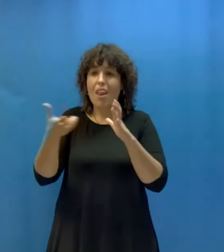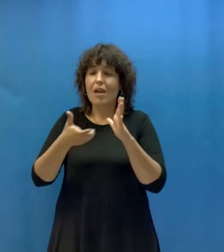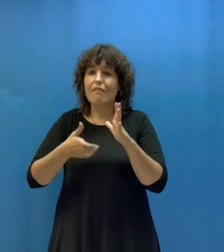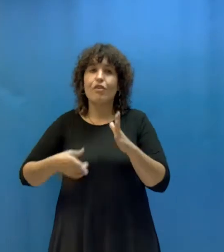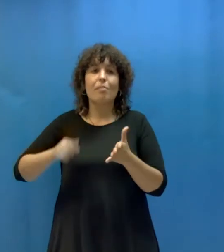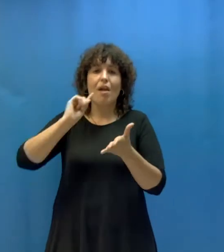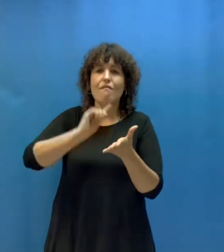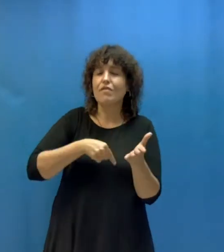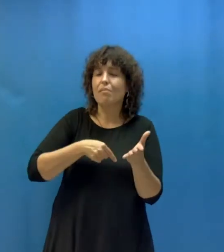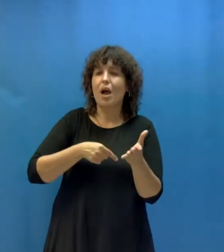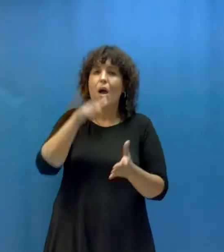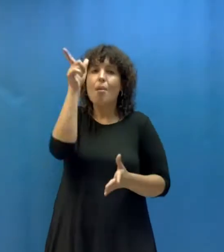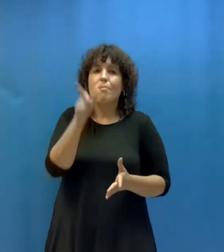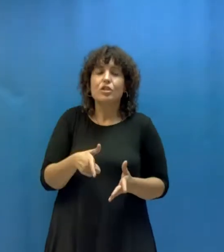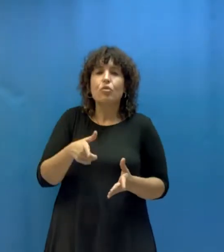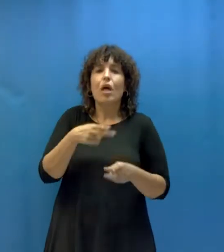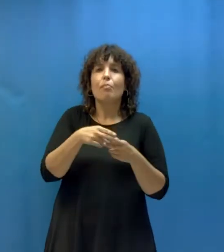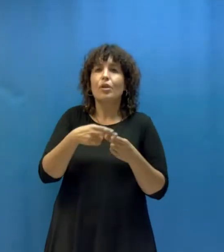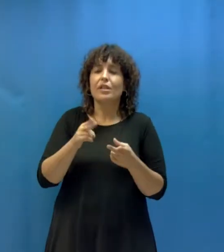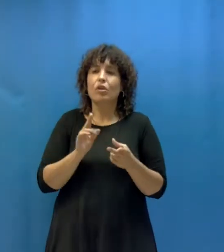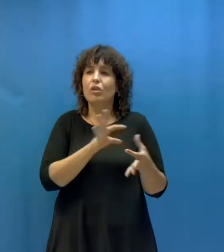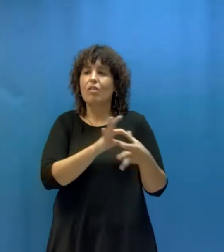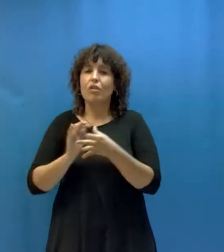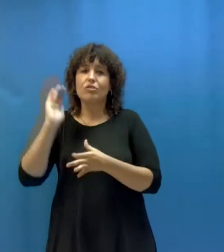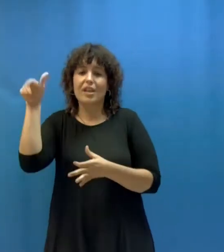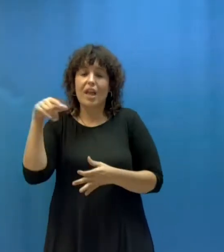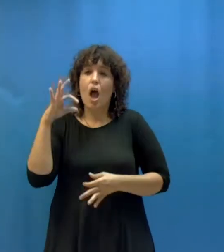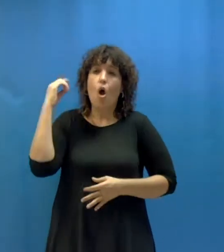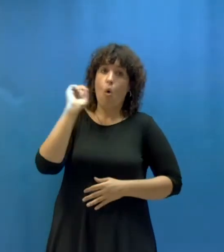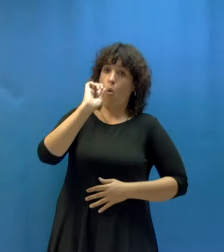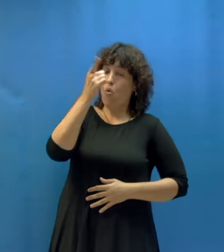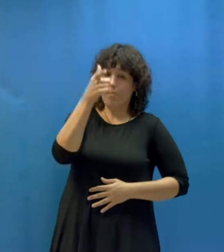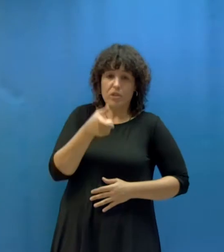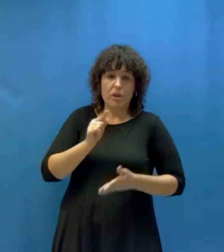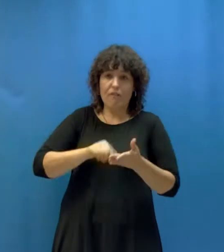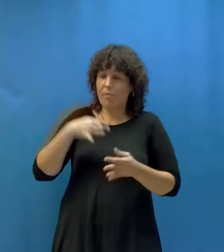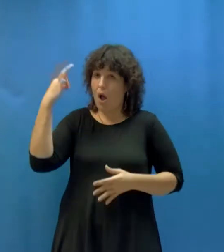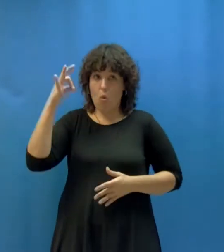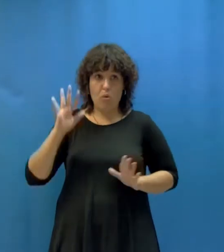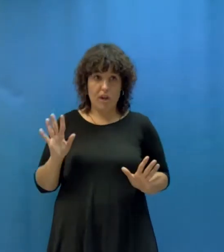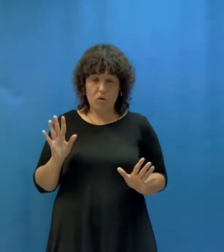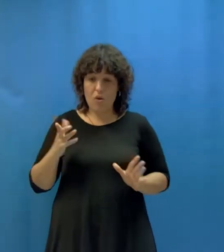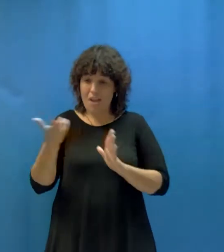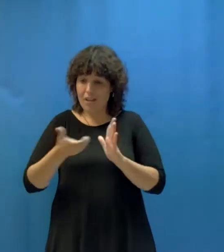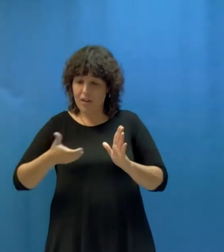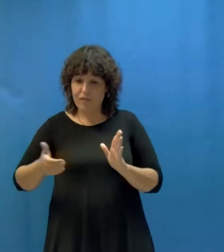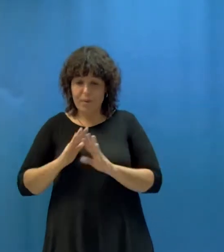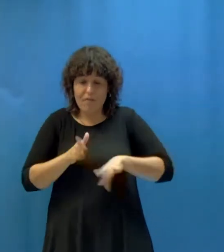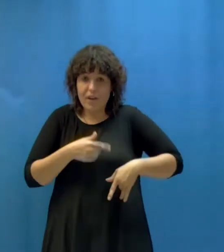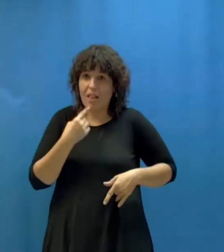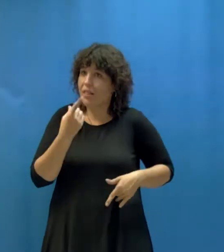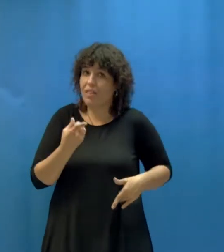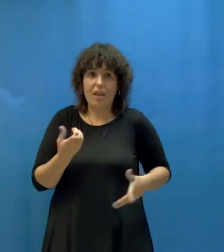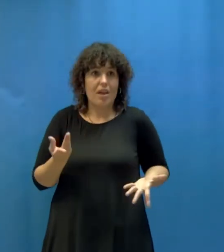únicamente por un cargo político de una consellería y que es un informe que además acaba diciendo que no es vinculante y que